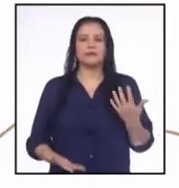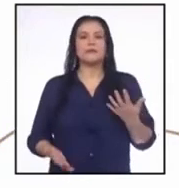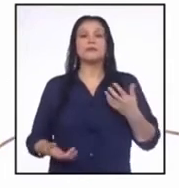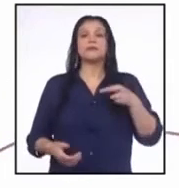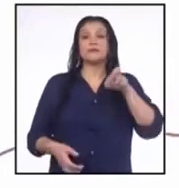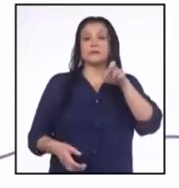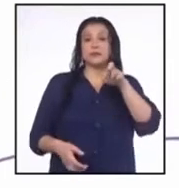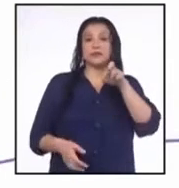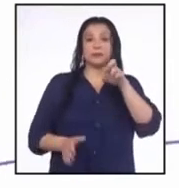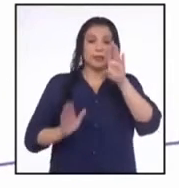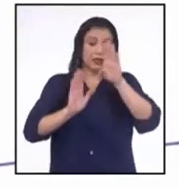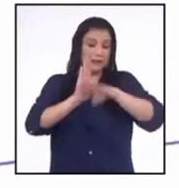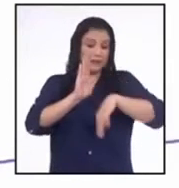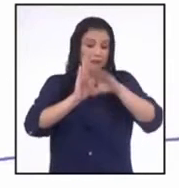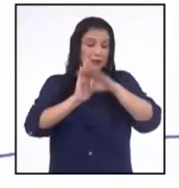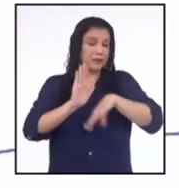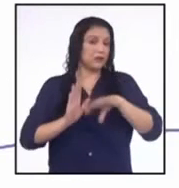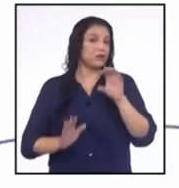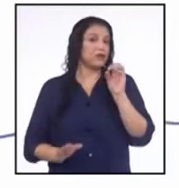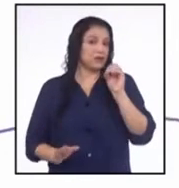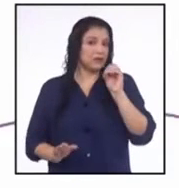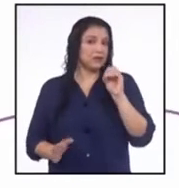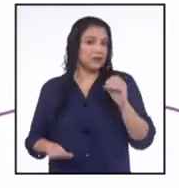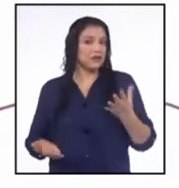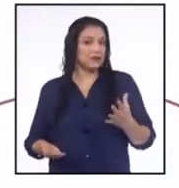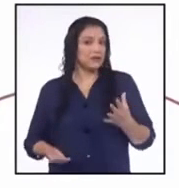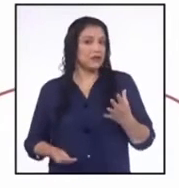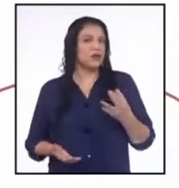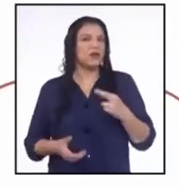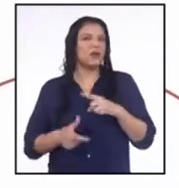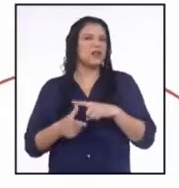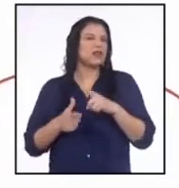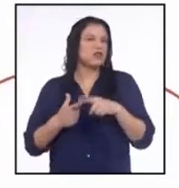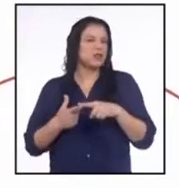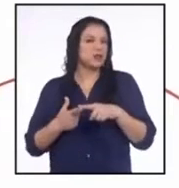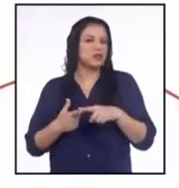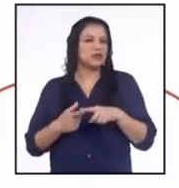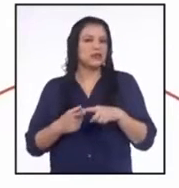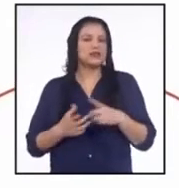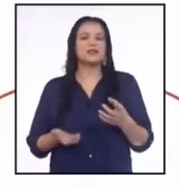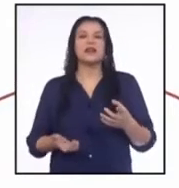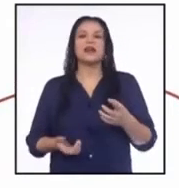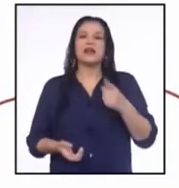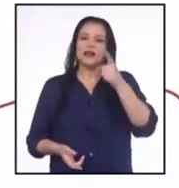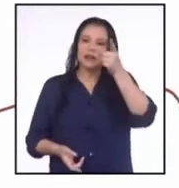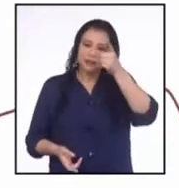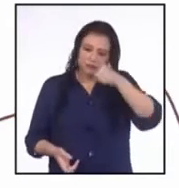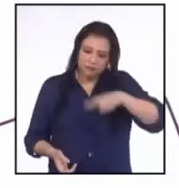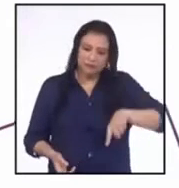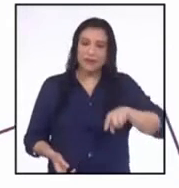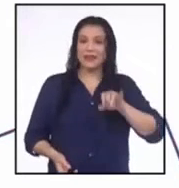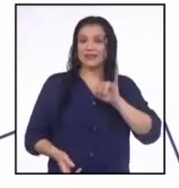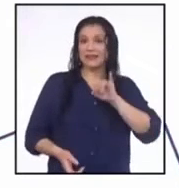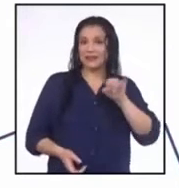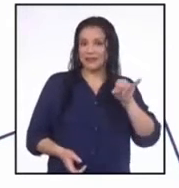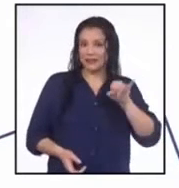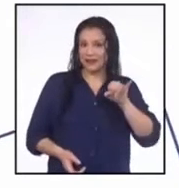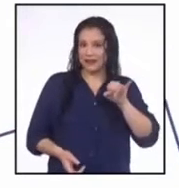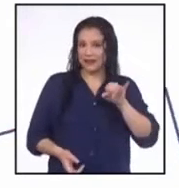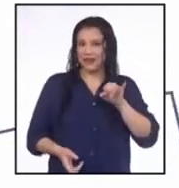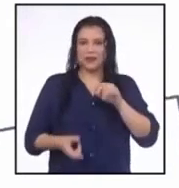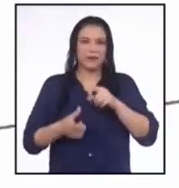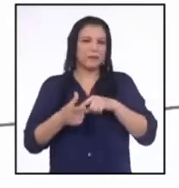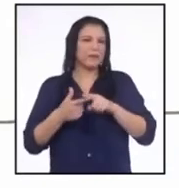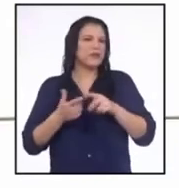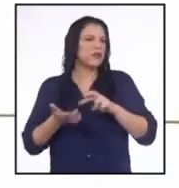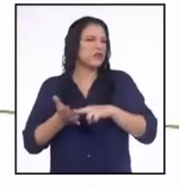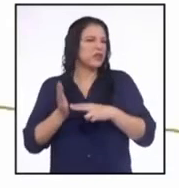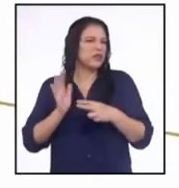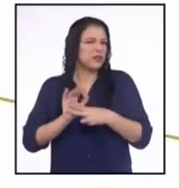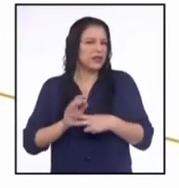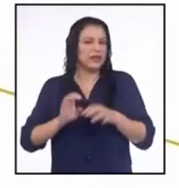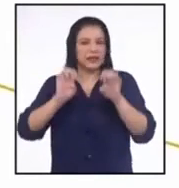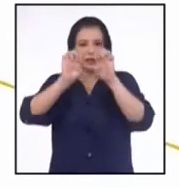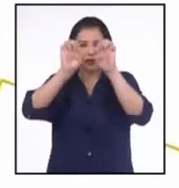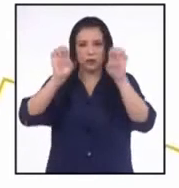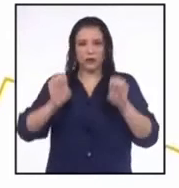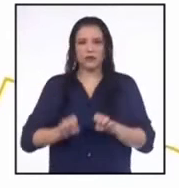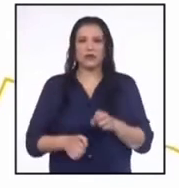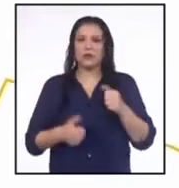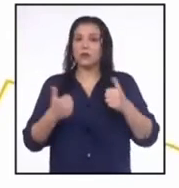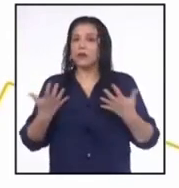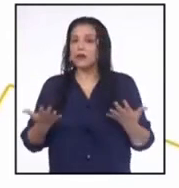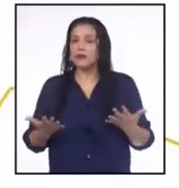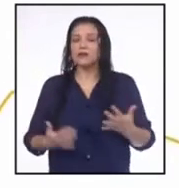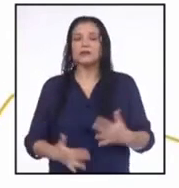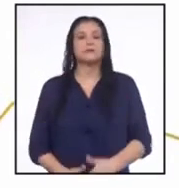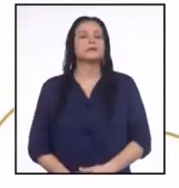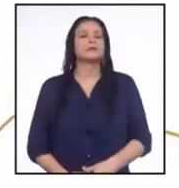Si P es menor que 0, por lo tanto la parábola se abre hacia la izquierda. Entonces la ecuación de la parábola